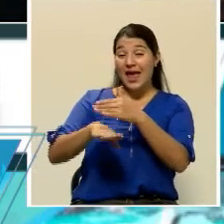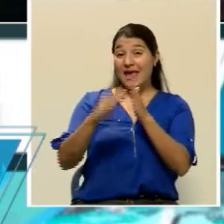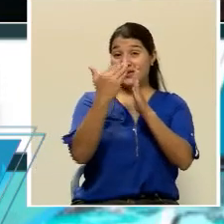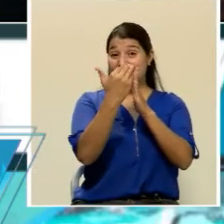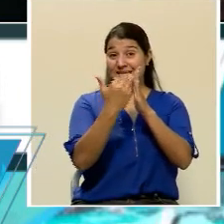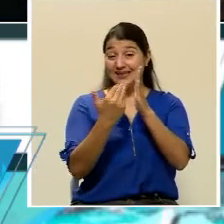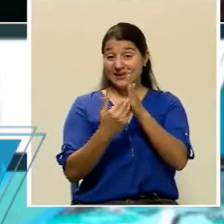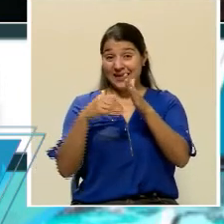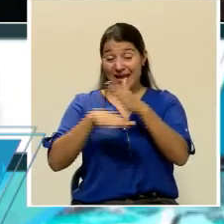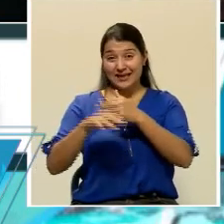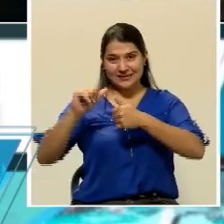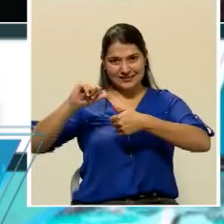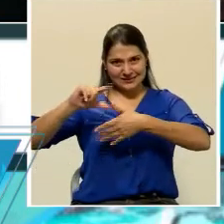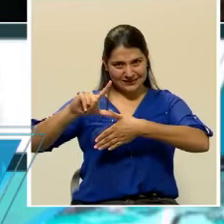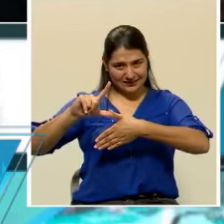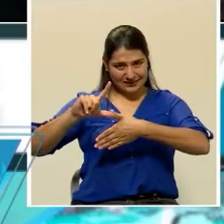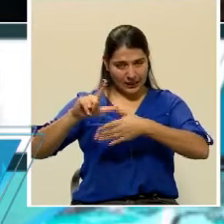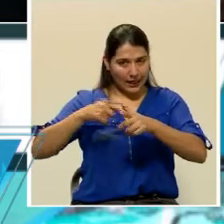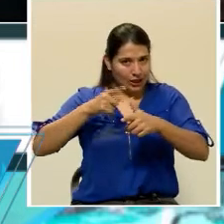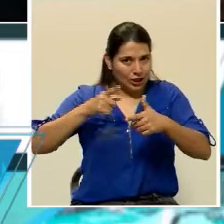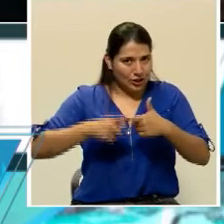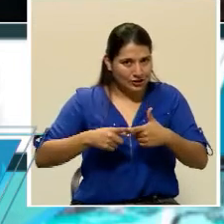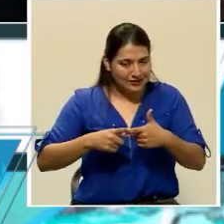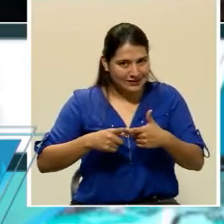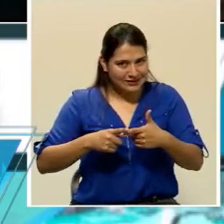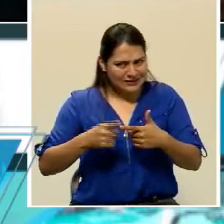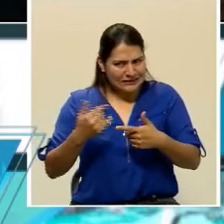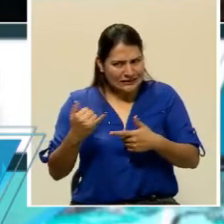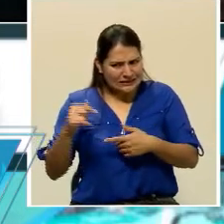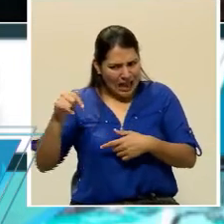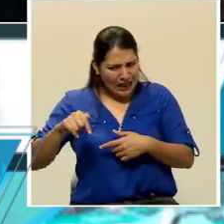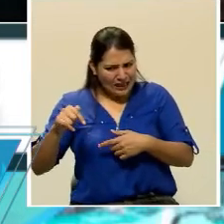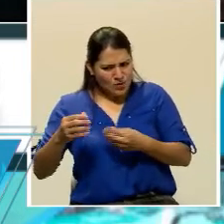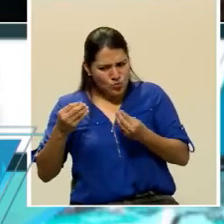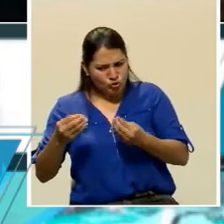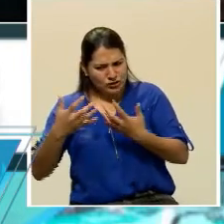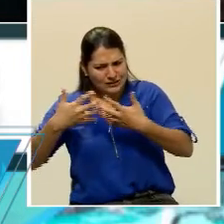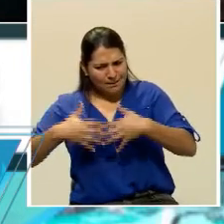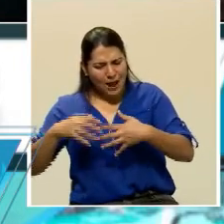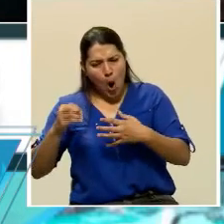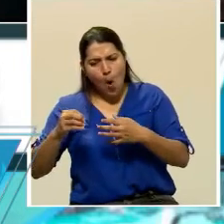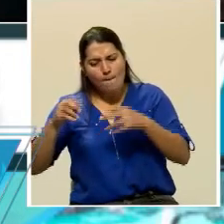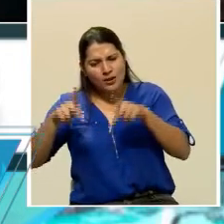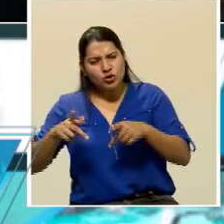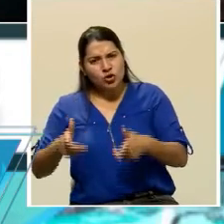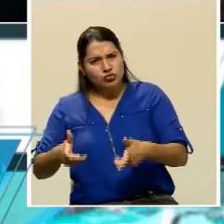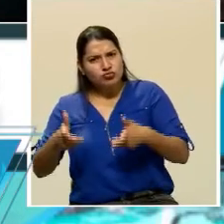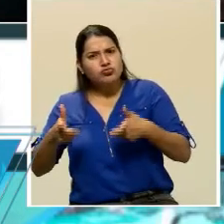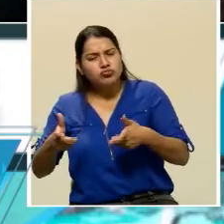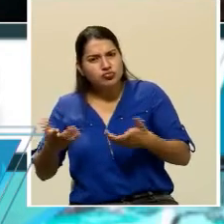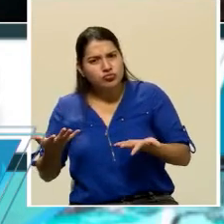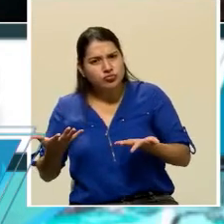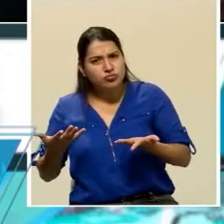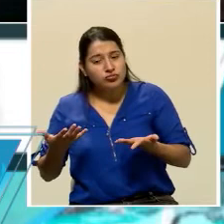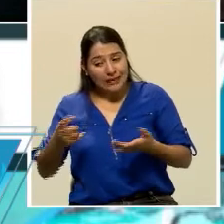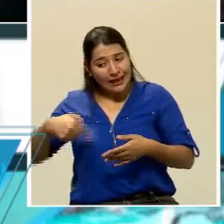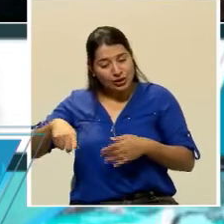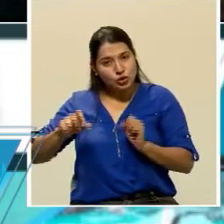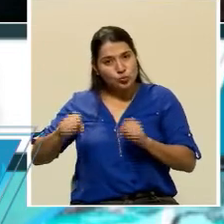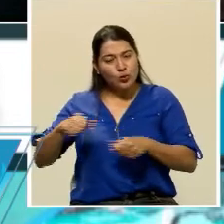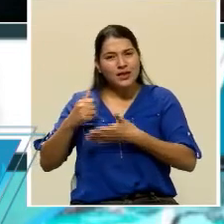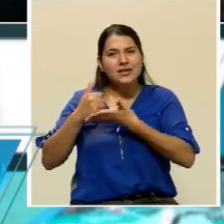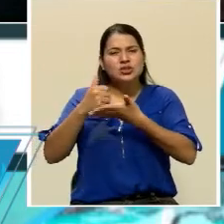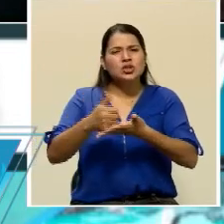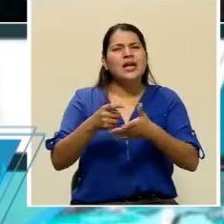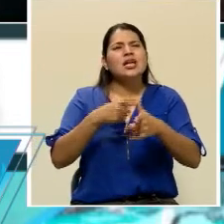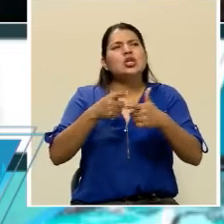pasa con la posibilidad de poner, de gravar los dividendos, de grabar